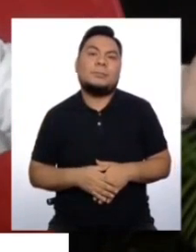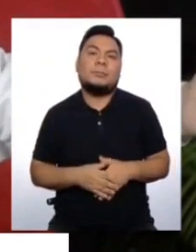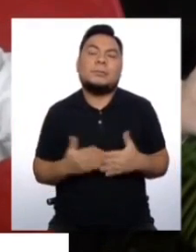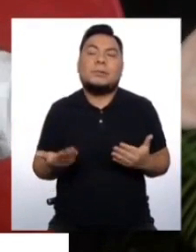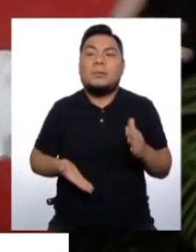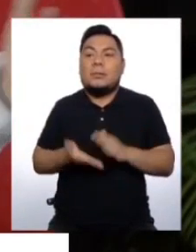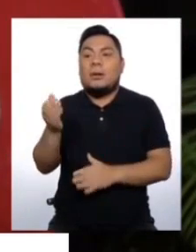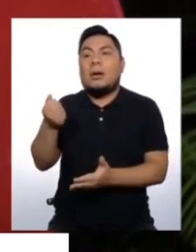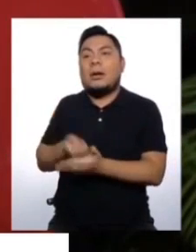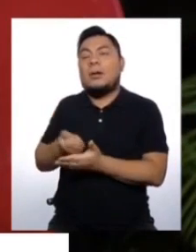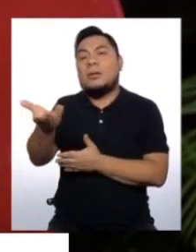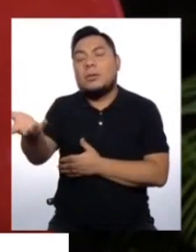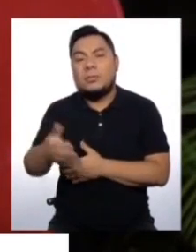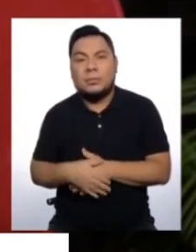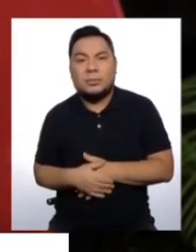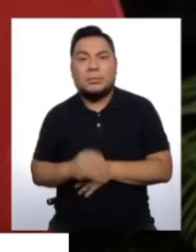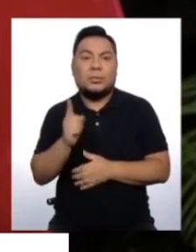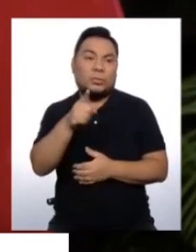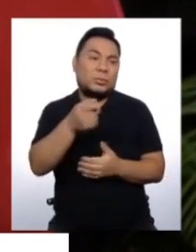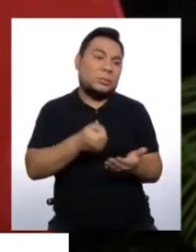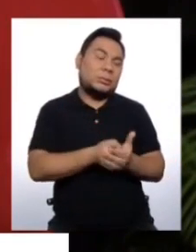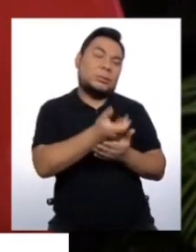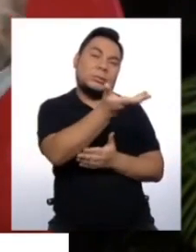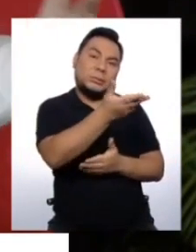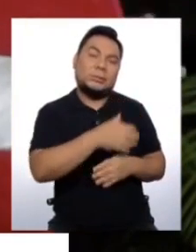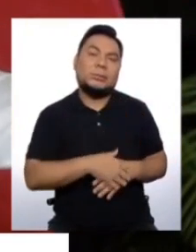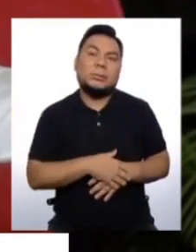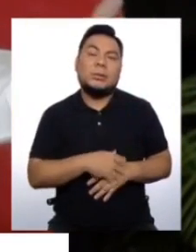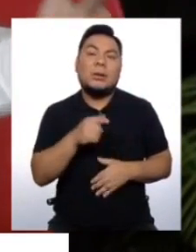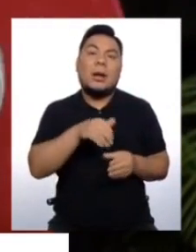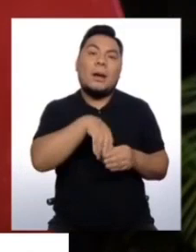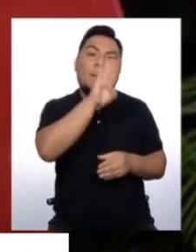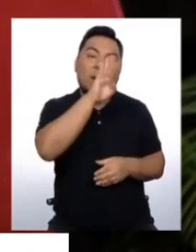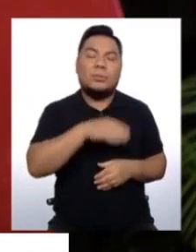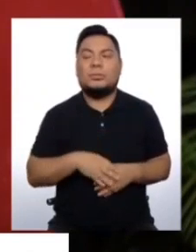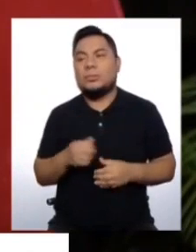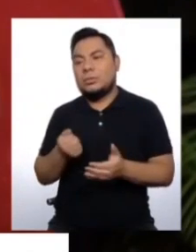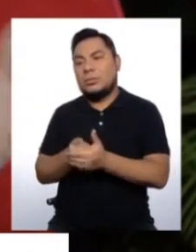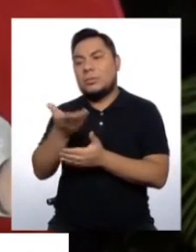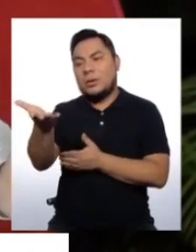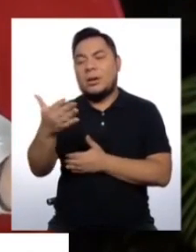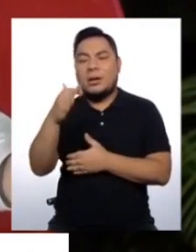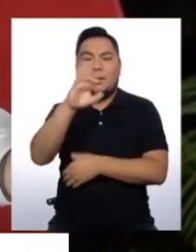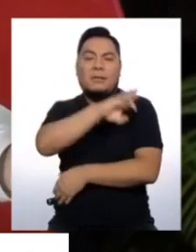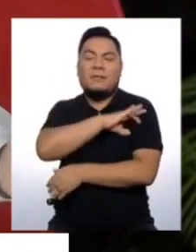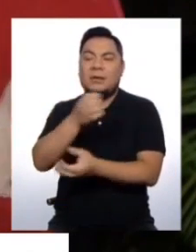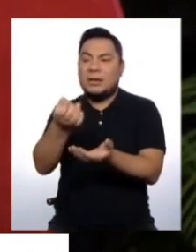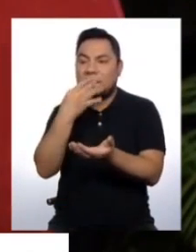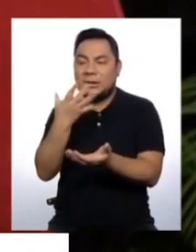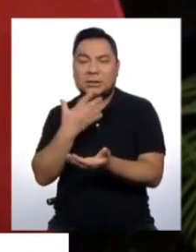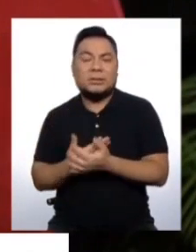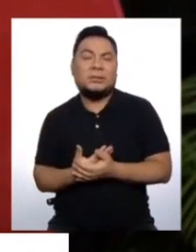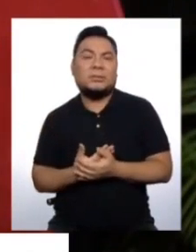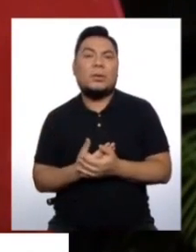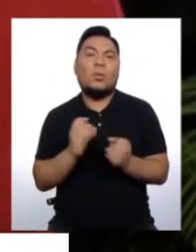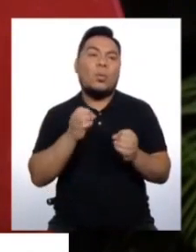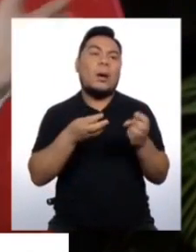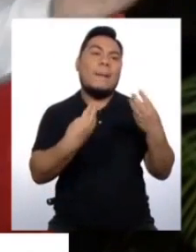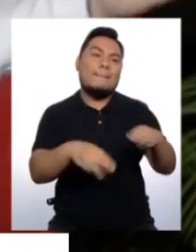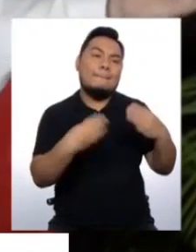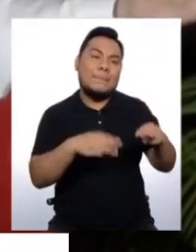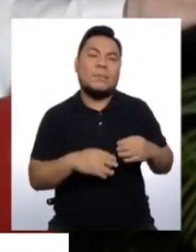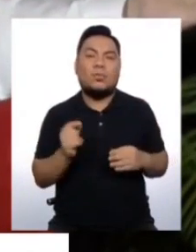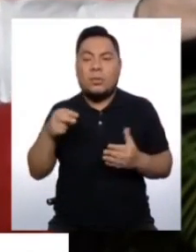a hacer una compra, si salimos al banco, si salimos a la farmacia, o al mercado, o